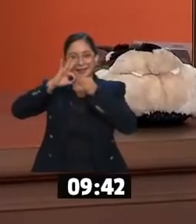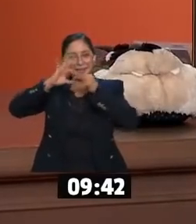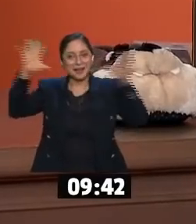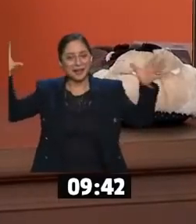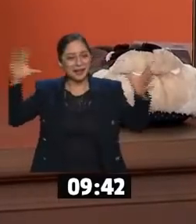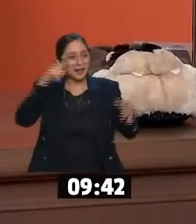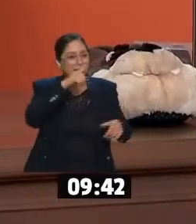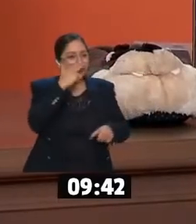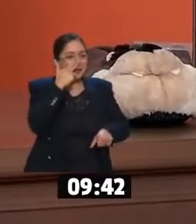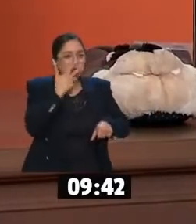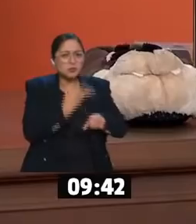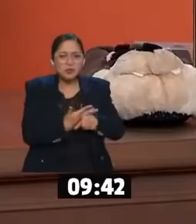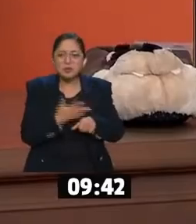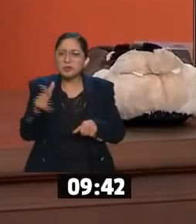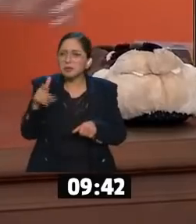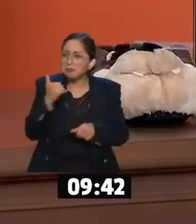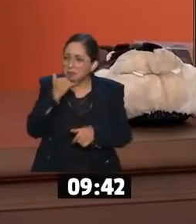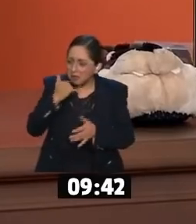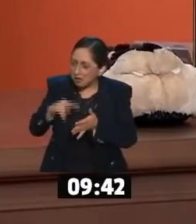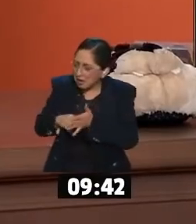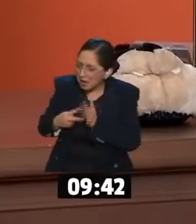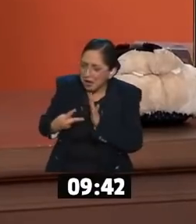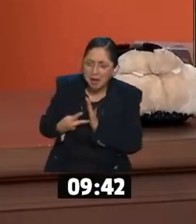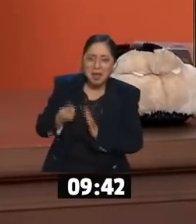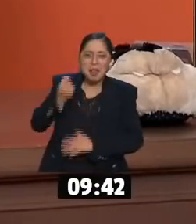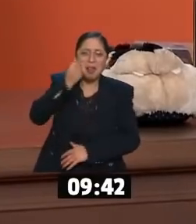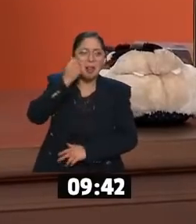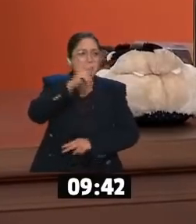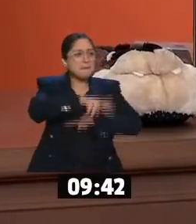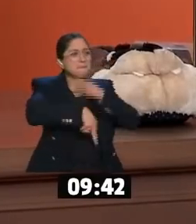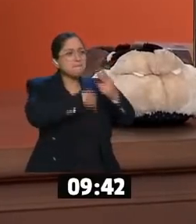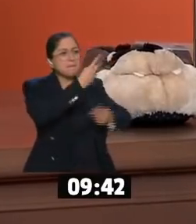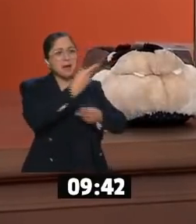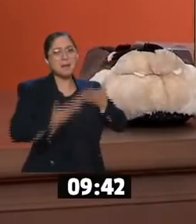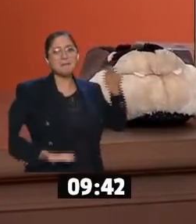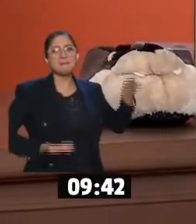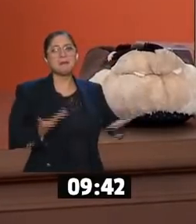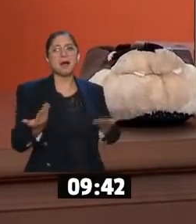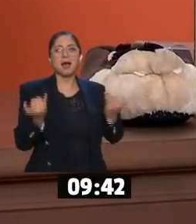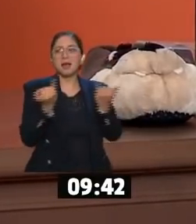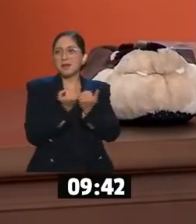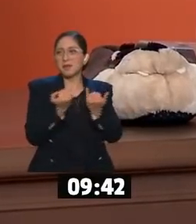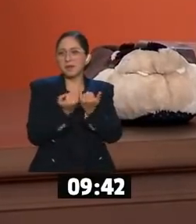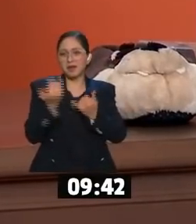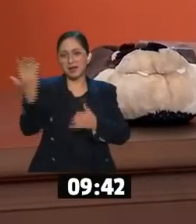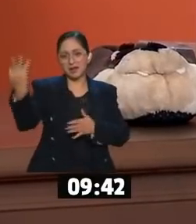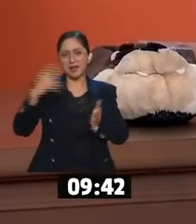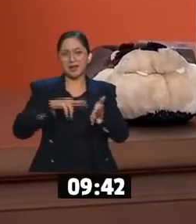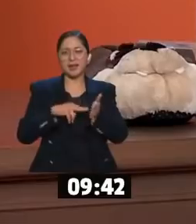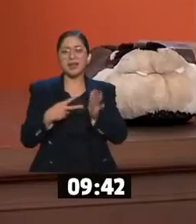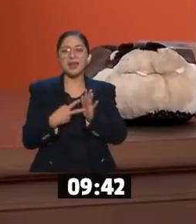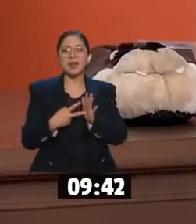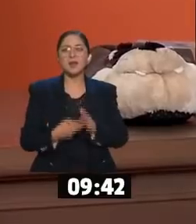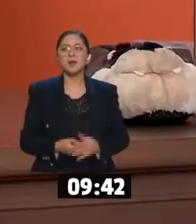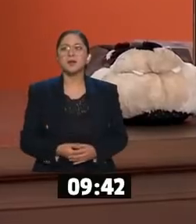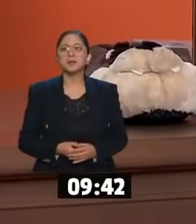toquín. Y de repente, ¿dónde anda el ingeniero? Ya está abajo de la mesa Bailando, o bailando echándose como un- nuestro ingeniero de acá. A ver, ¿cómo se